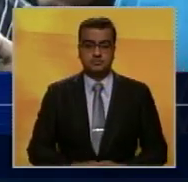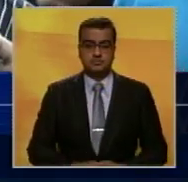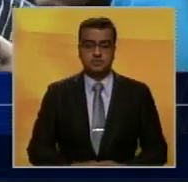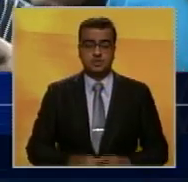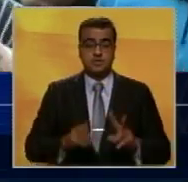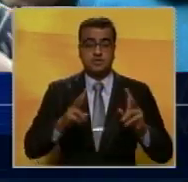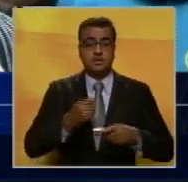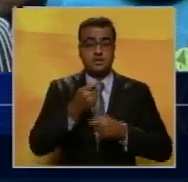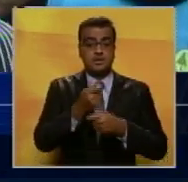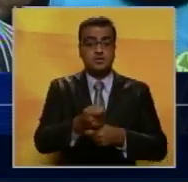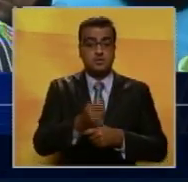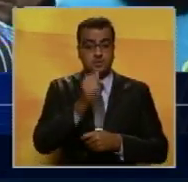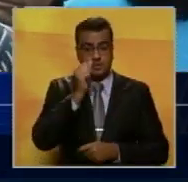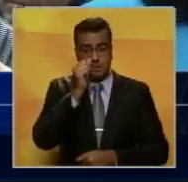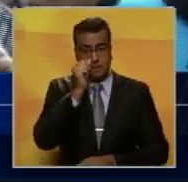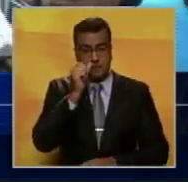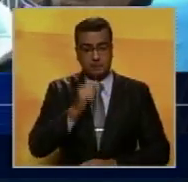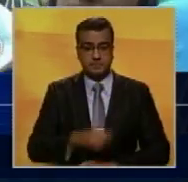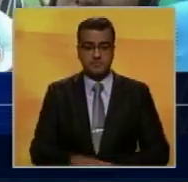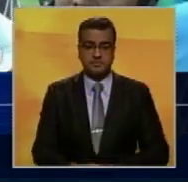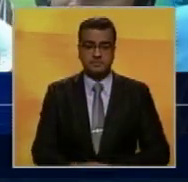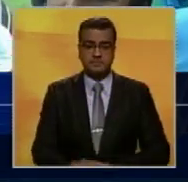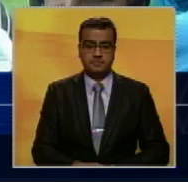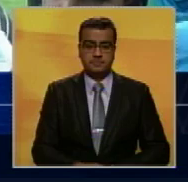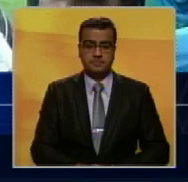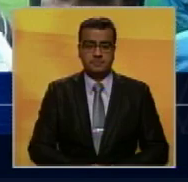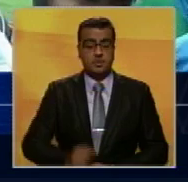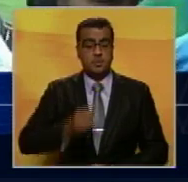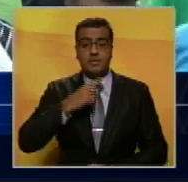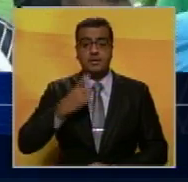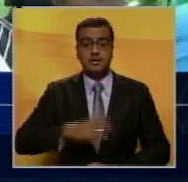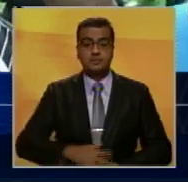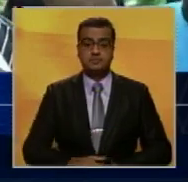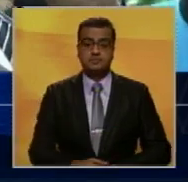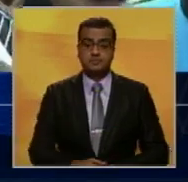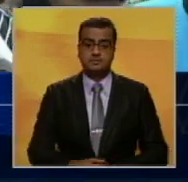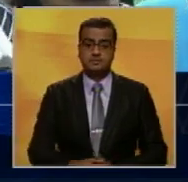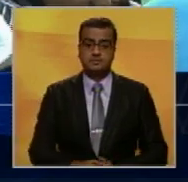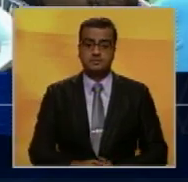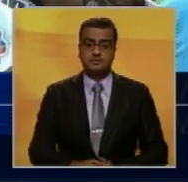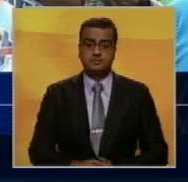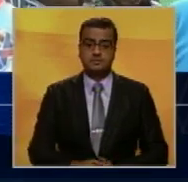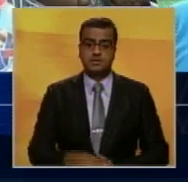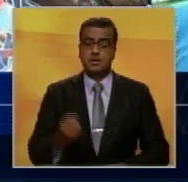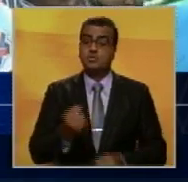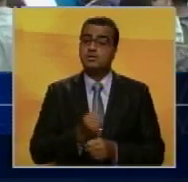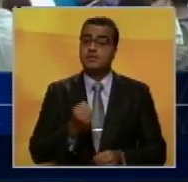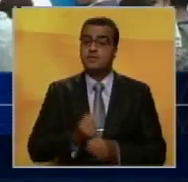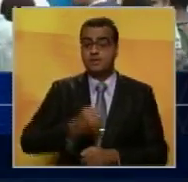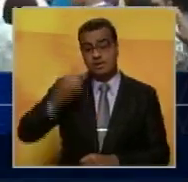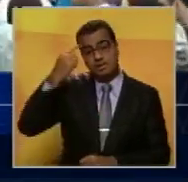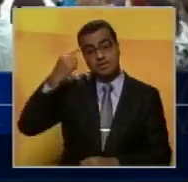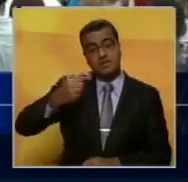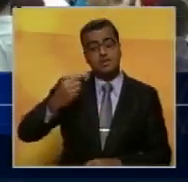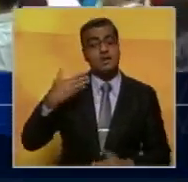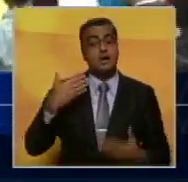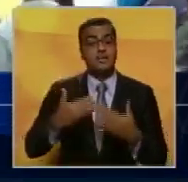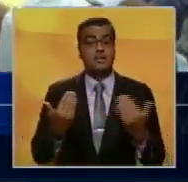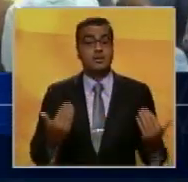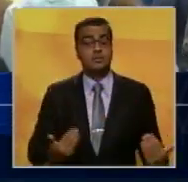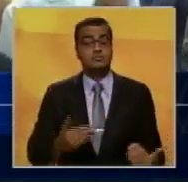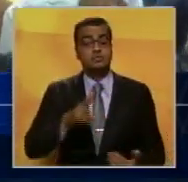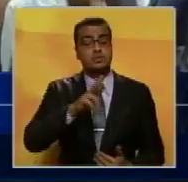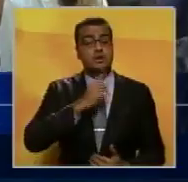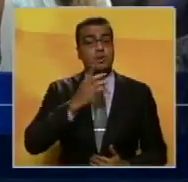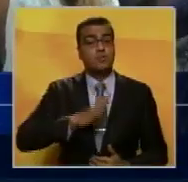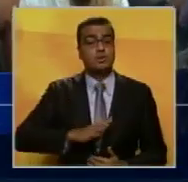título y le cegaron la vida a un trabajador de día a día. Hasta el momento ya son 3